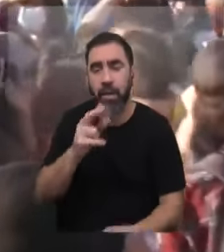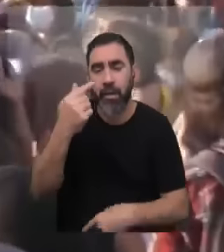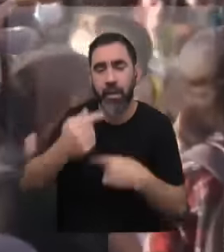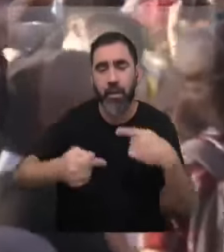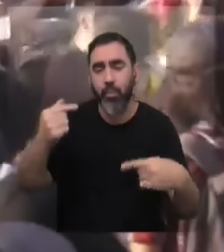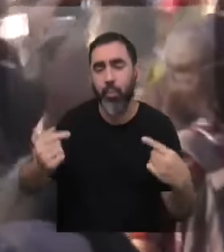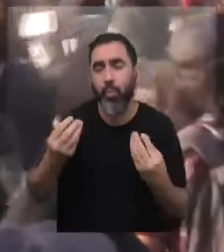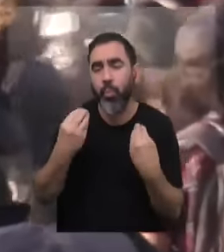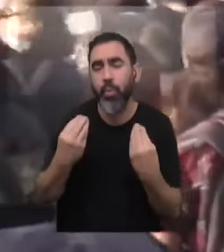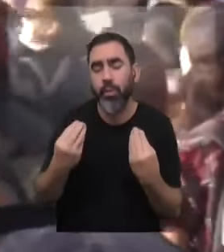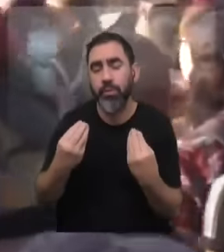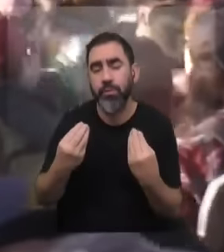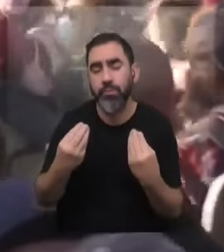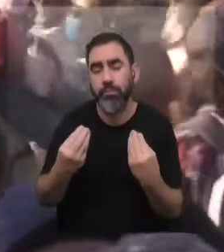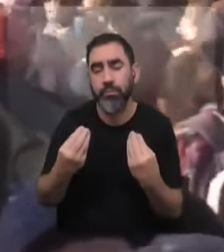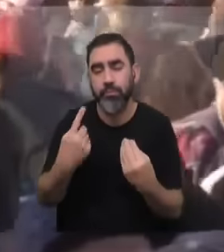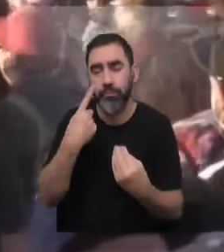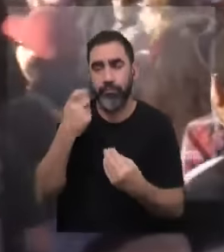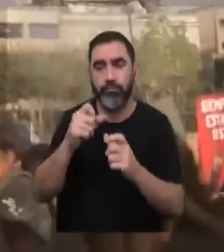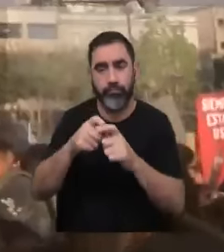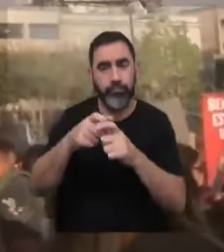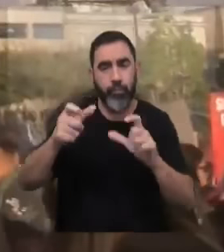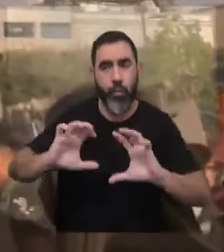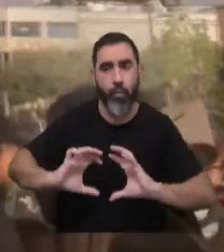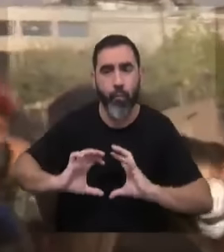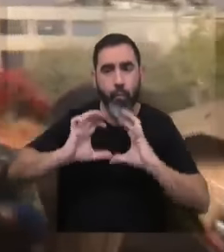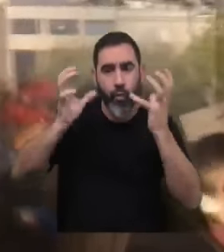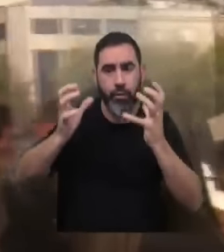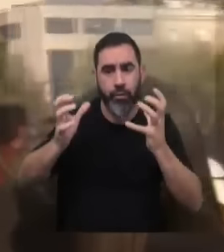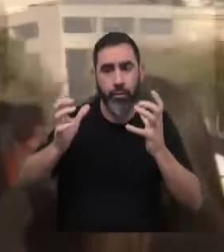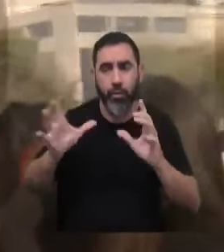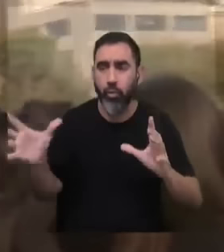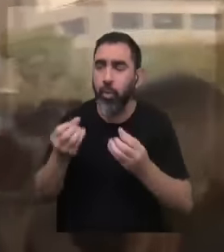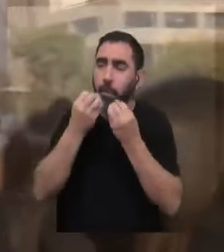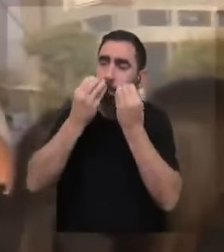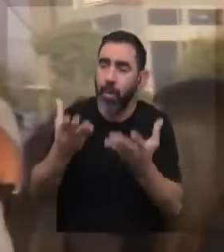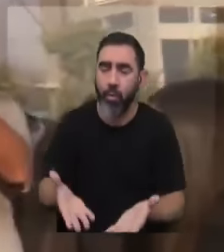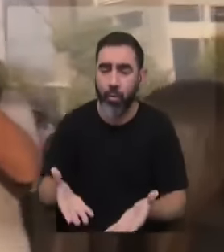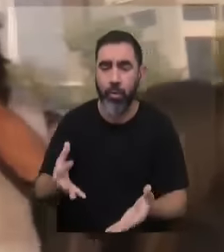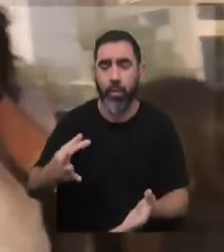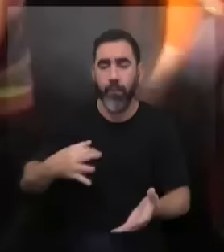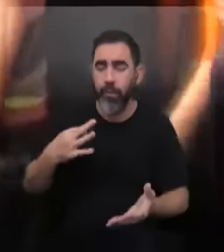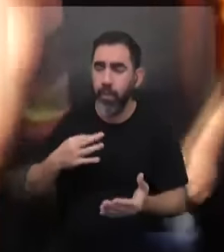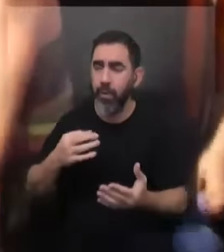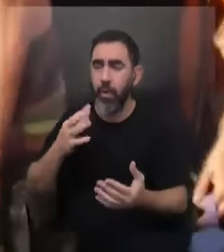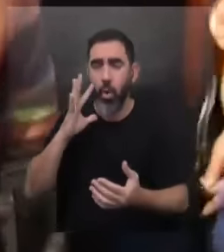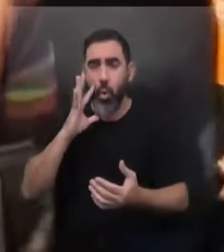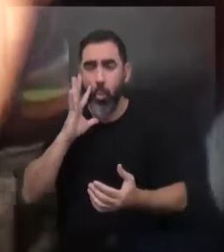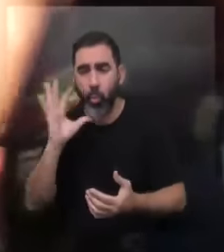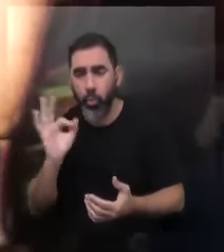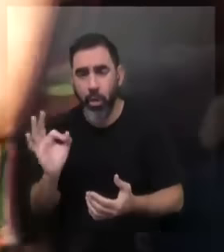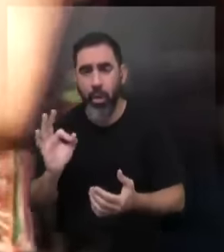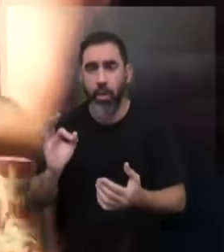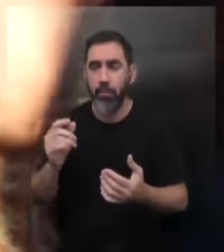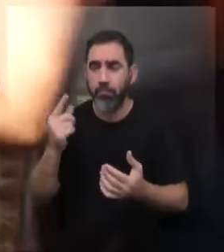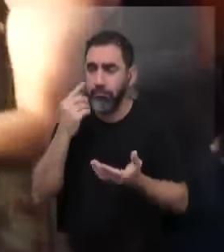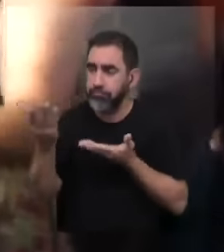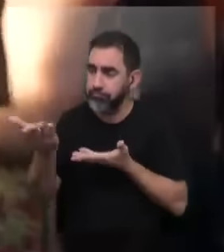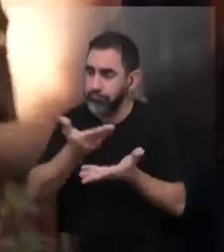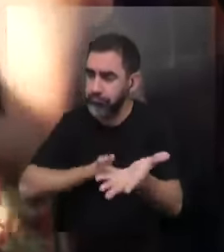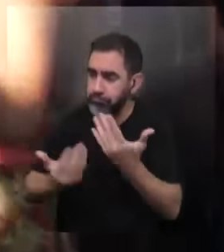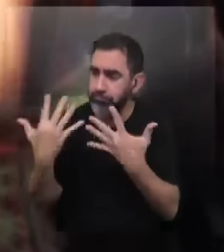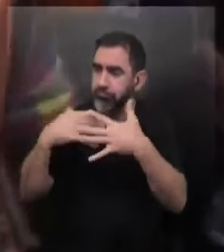que bueno eviten la expansión de las violencias Y que todos tengamos mejores eh oportunidades y podamos convivir en